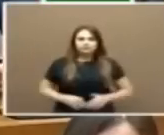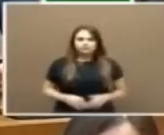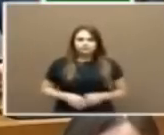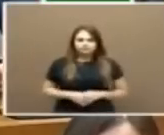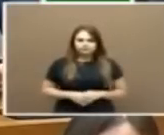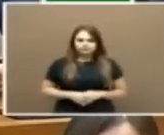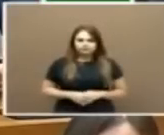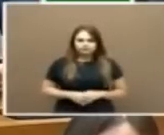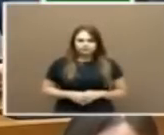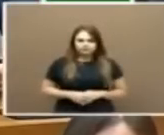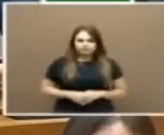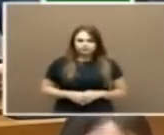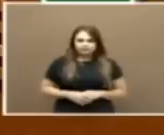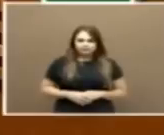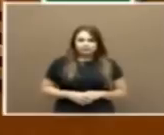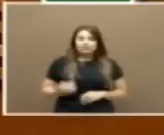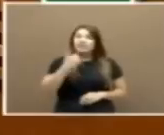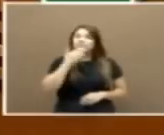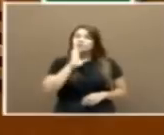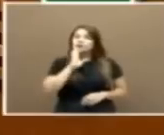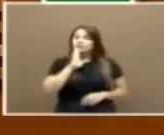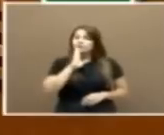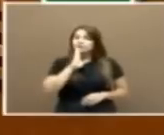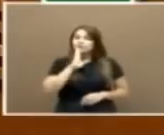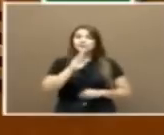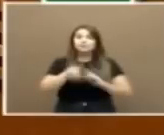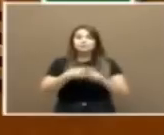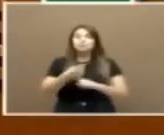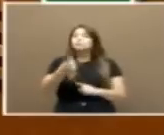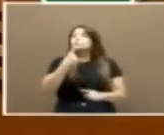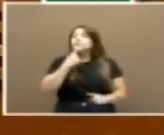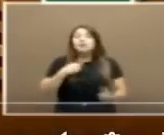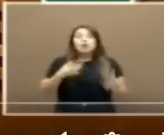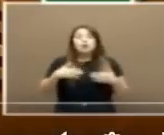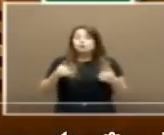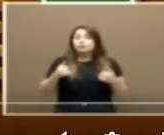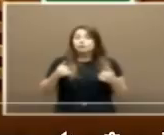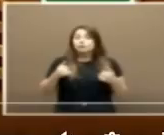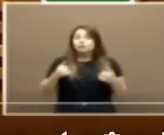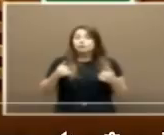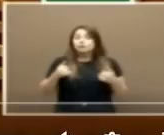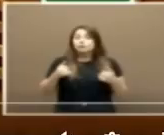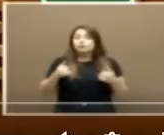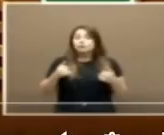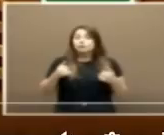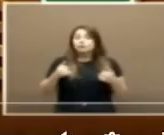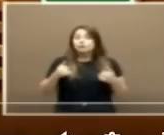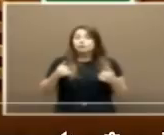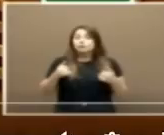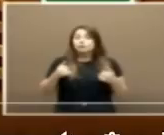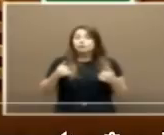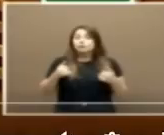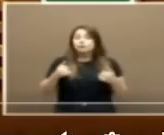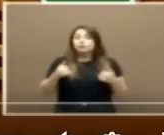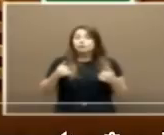y después de lo que le acabo de decir contrató de evidencias digan ustedes lo que gusten porque seguirán diciéndolo Bueno Este es el número uno de vox